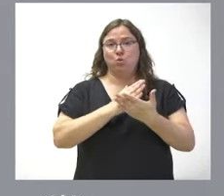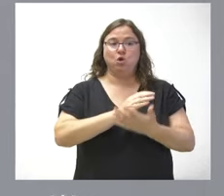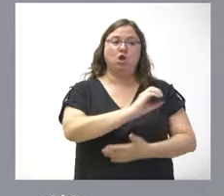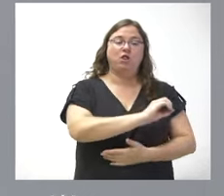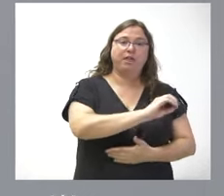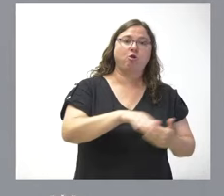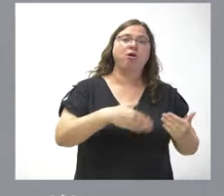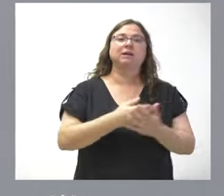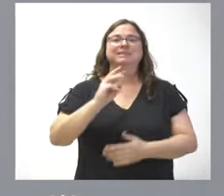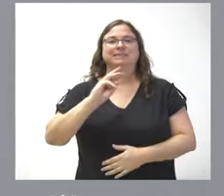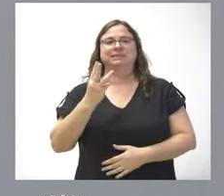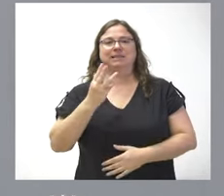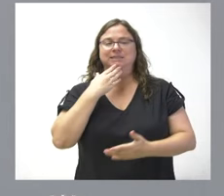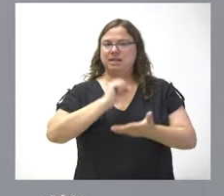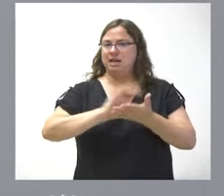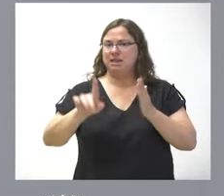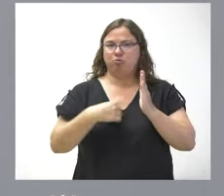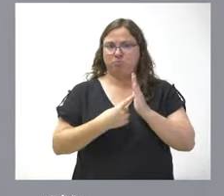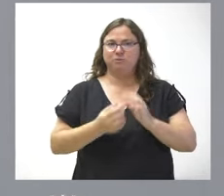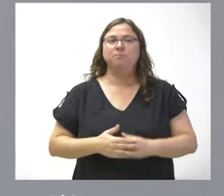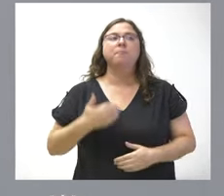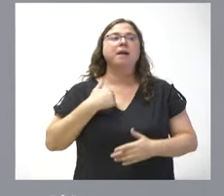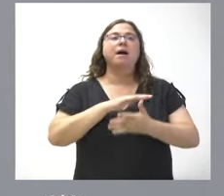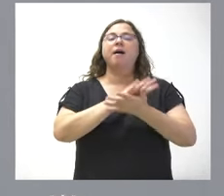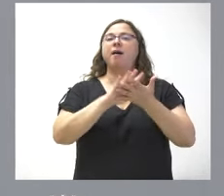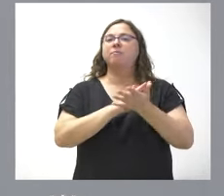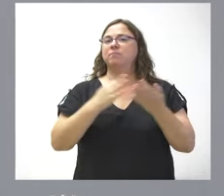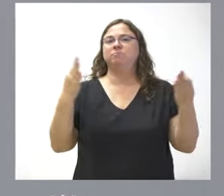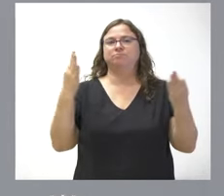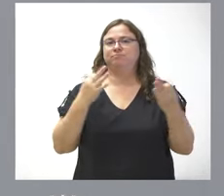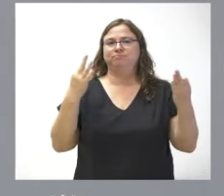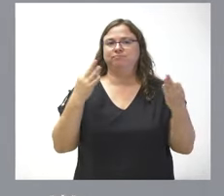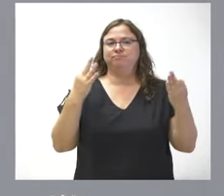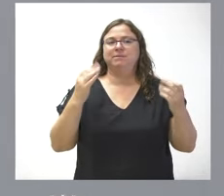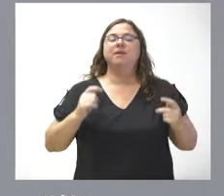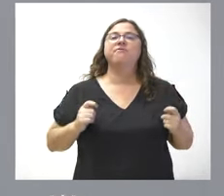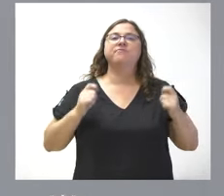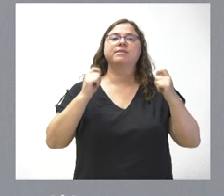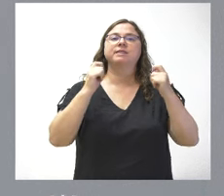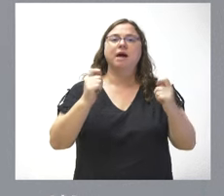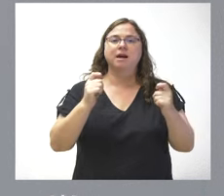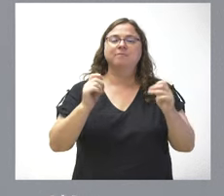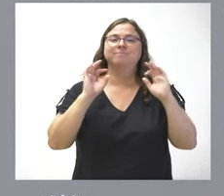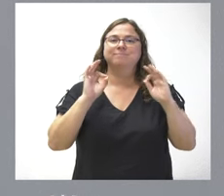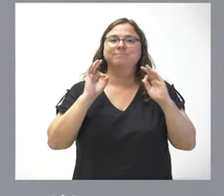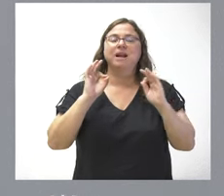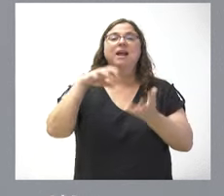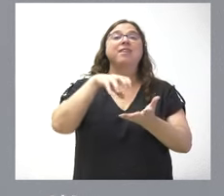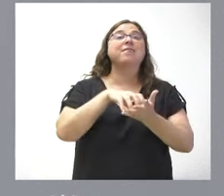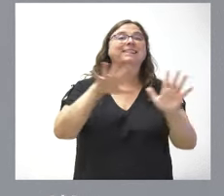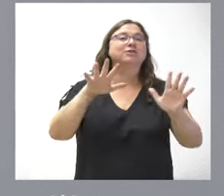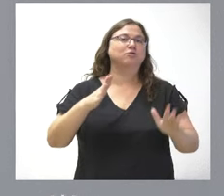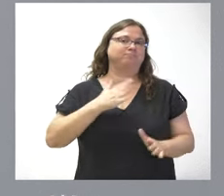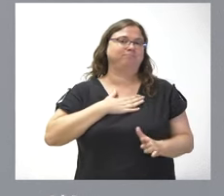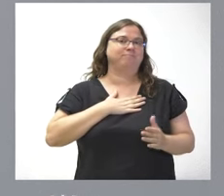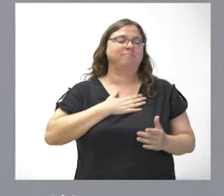entre C a 3 años Estamos hablando de la aportación para los centros que son titularidad de las